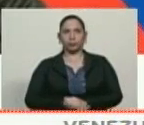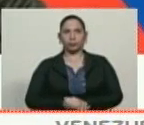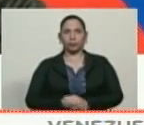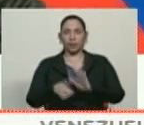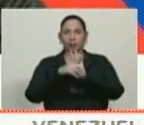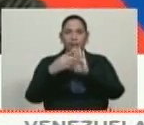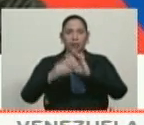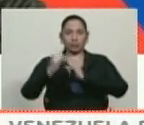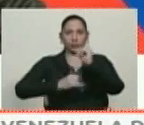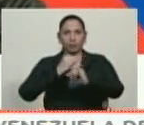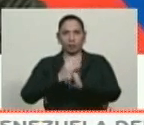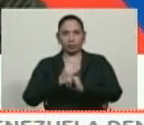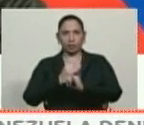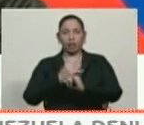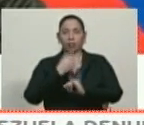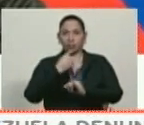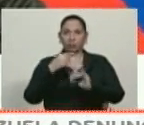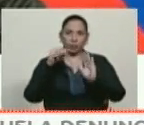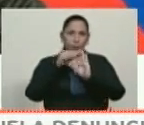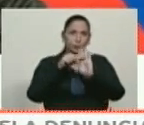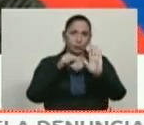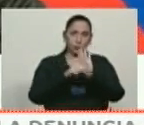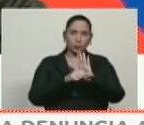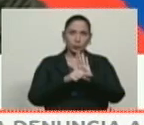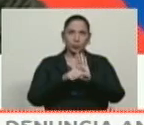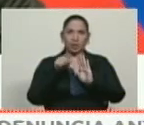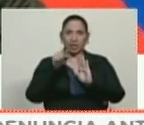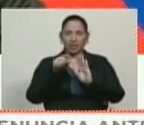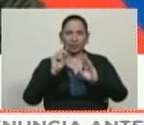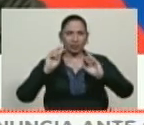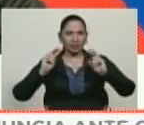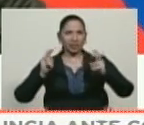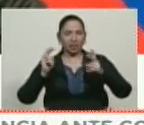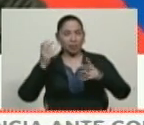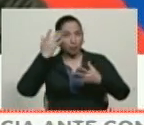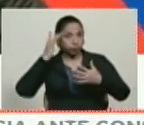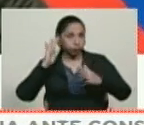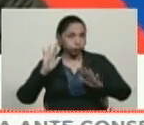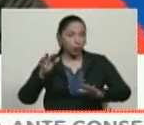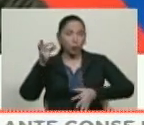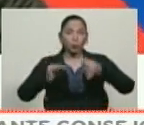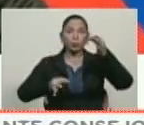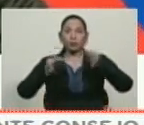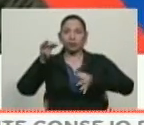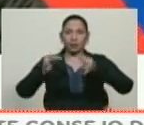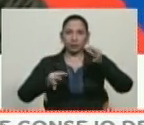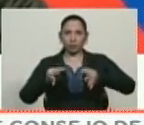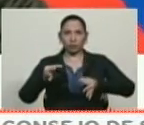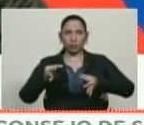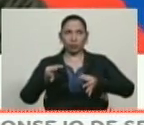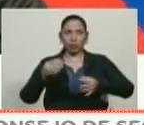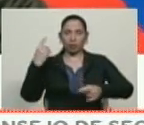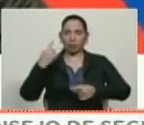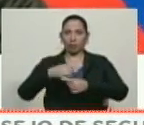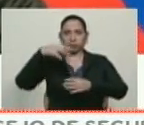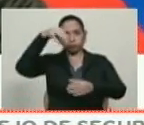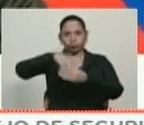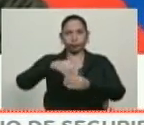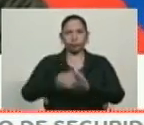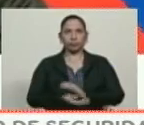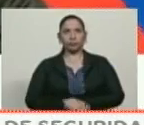derecho internacional. No tiene que ser tema para pretexto y justificación de ideas